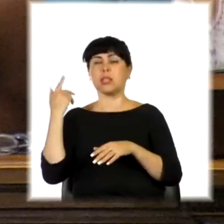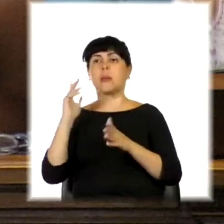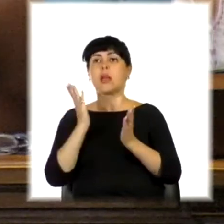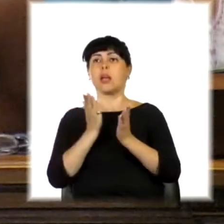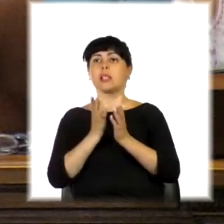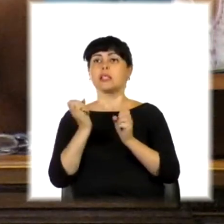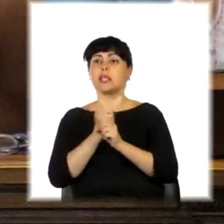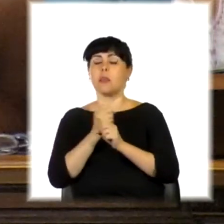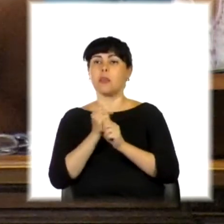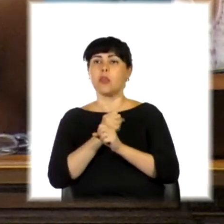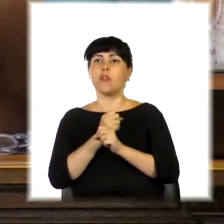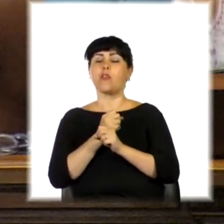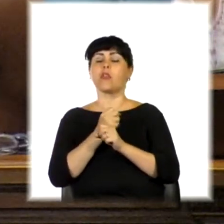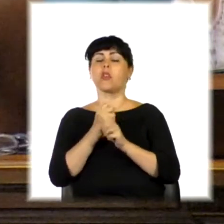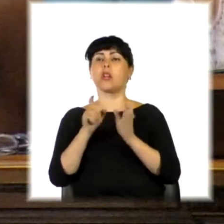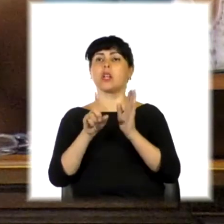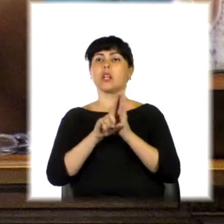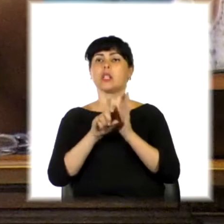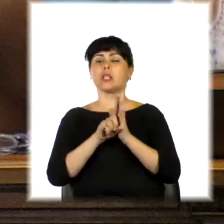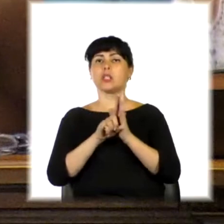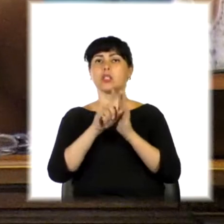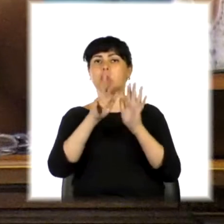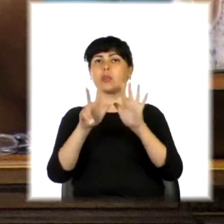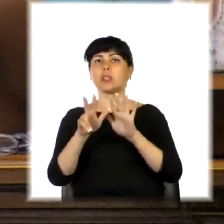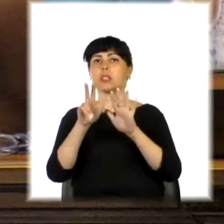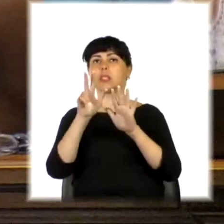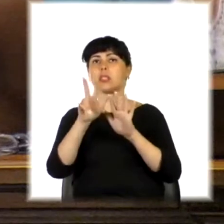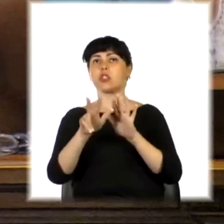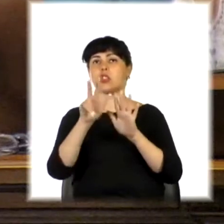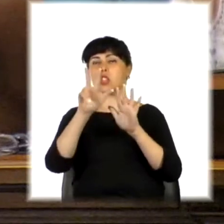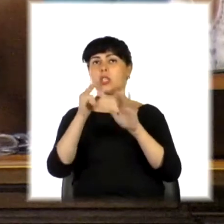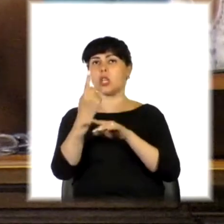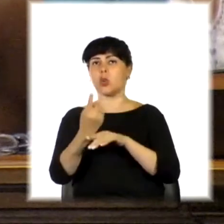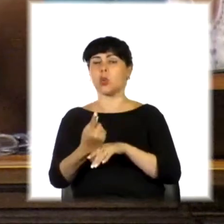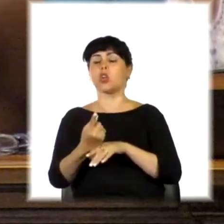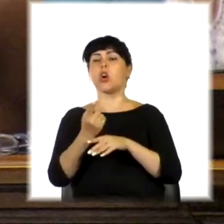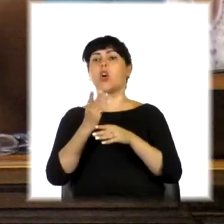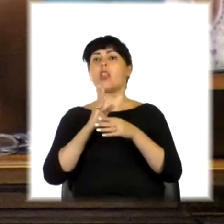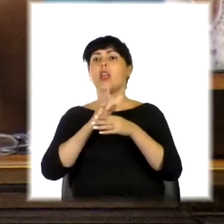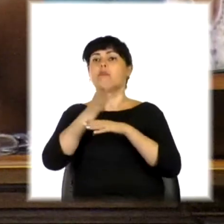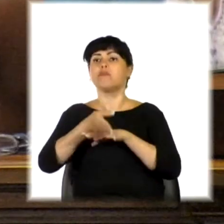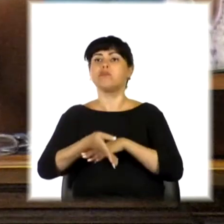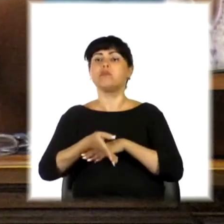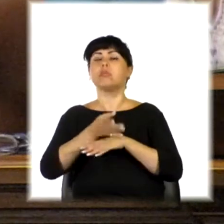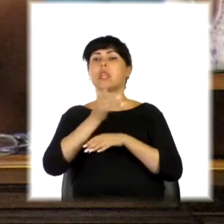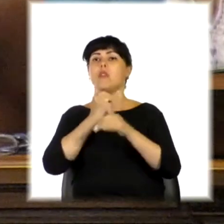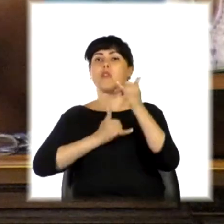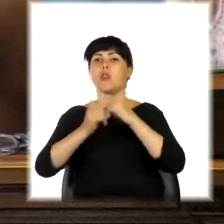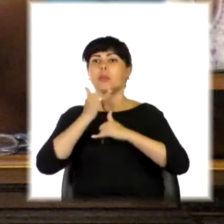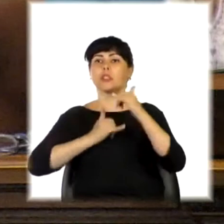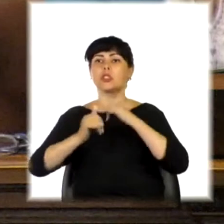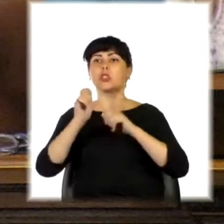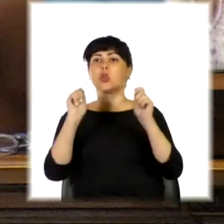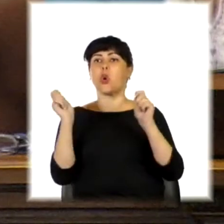ley 18.381 de acceso a la información pública la cual tuvo por objeto promover el